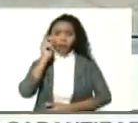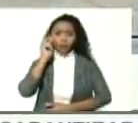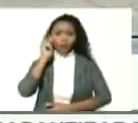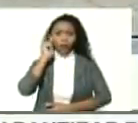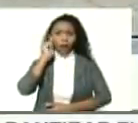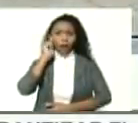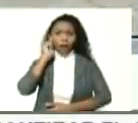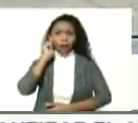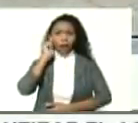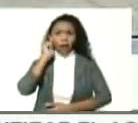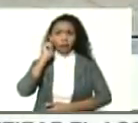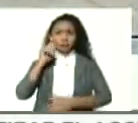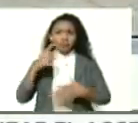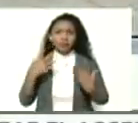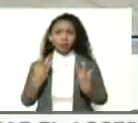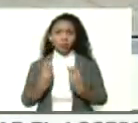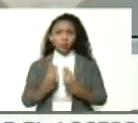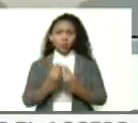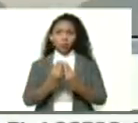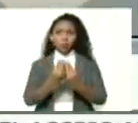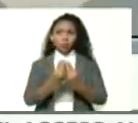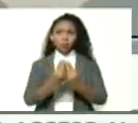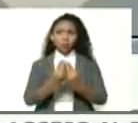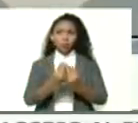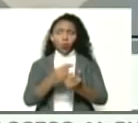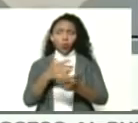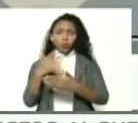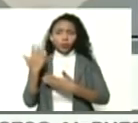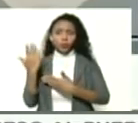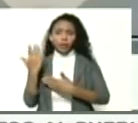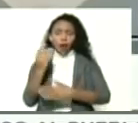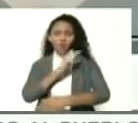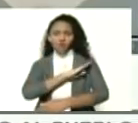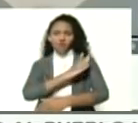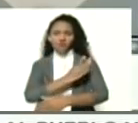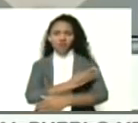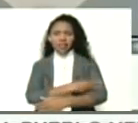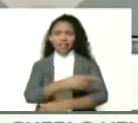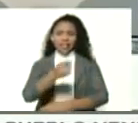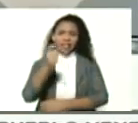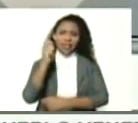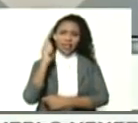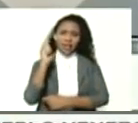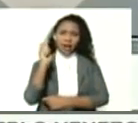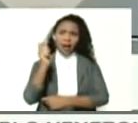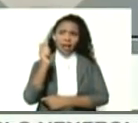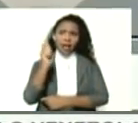mujeres, acompañado de esta fuerza de tarea